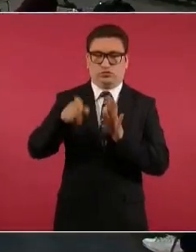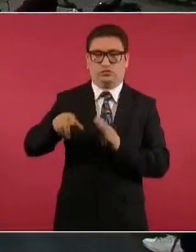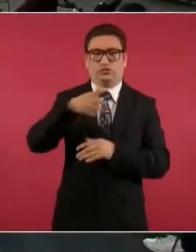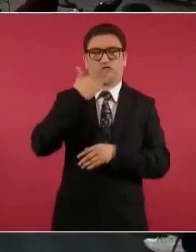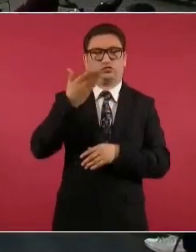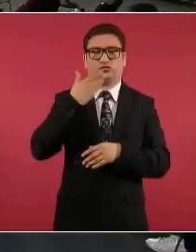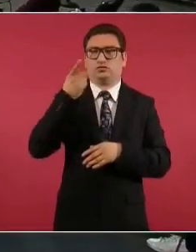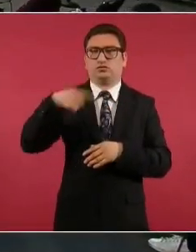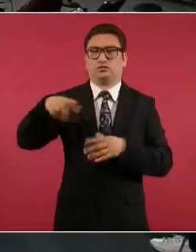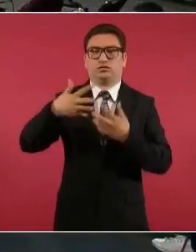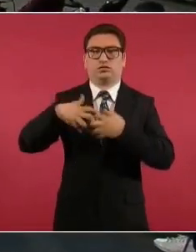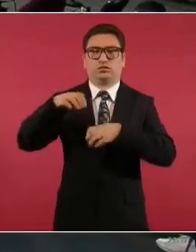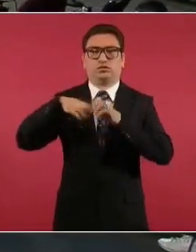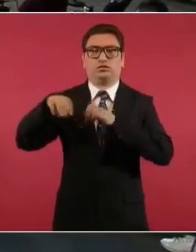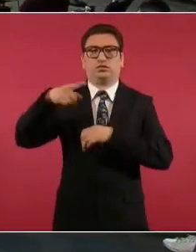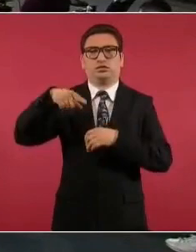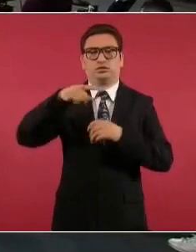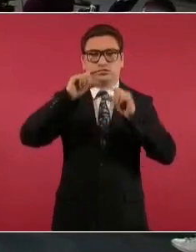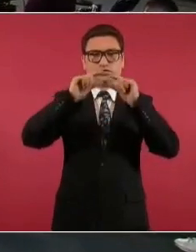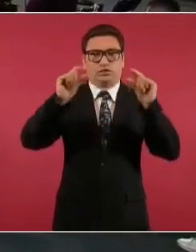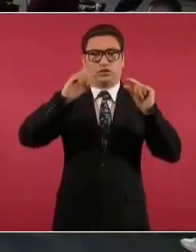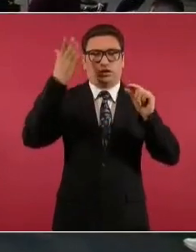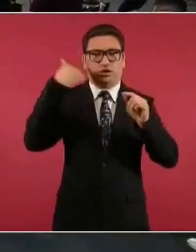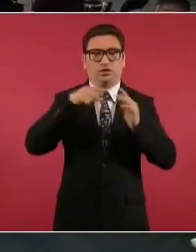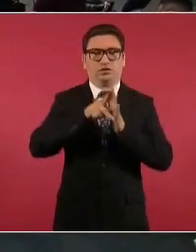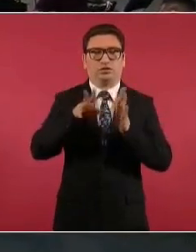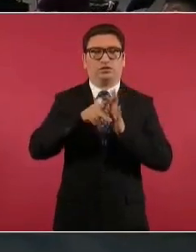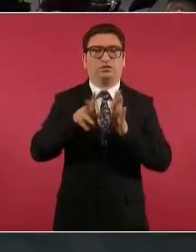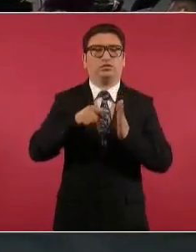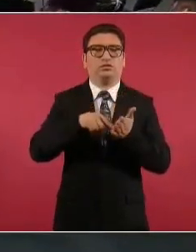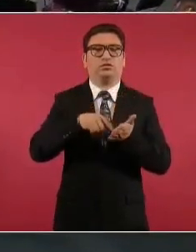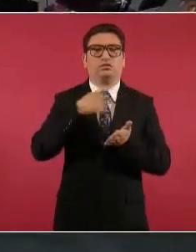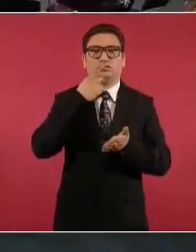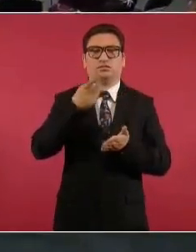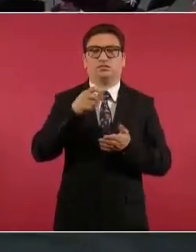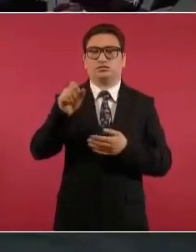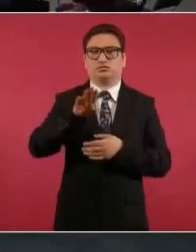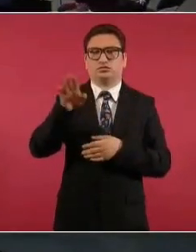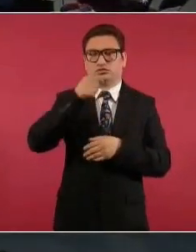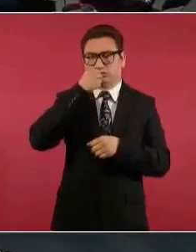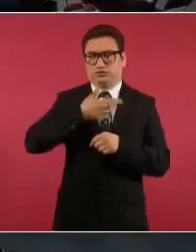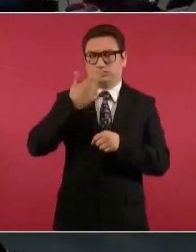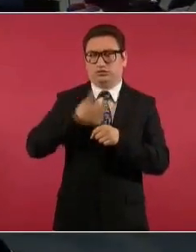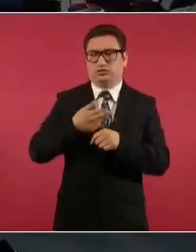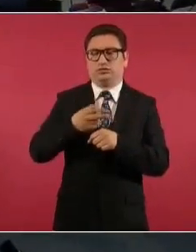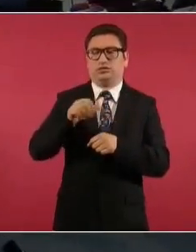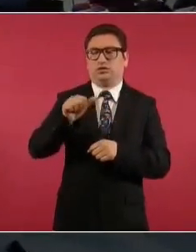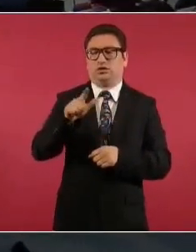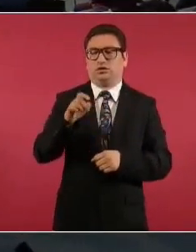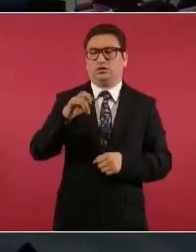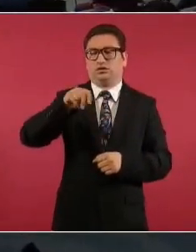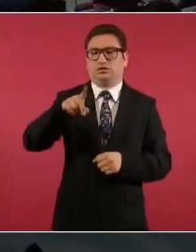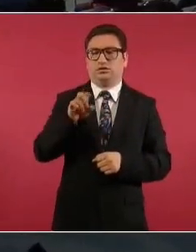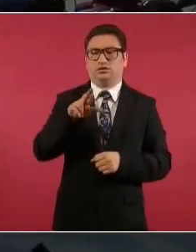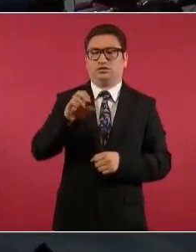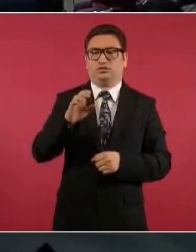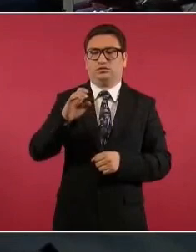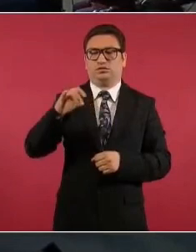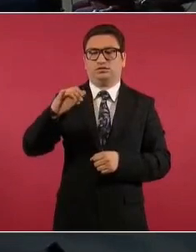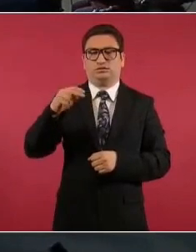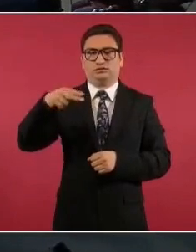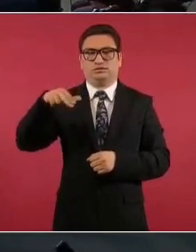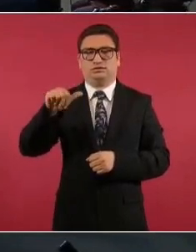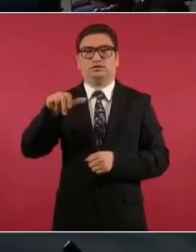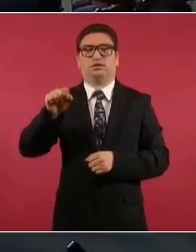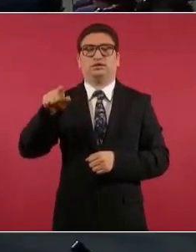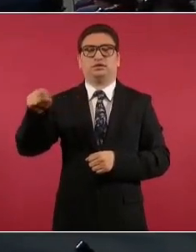presidente, los encabezados eran en ese sentido. El subsecretario Alejandro Encinas está politizando, que